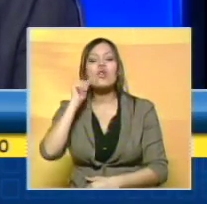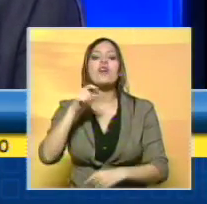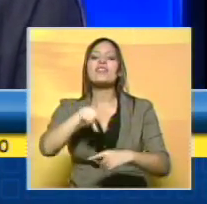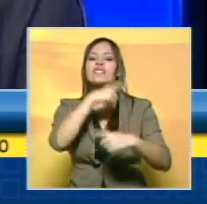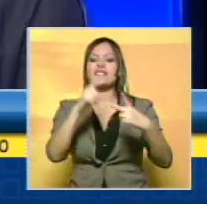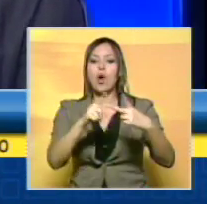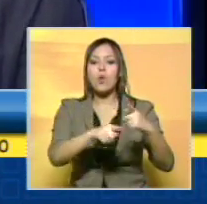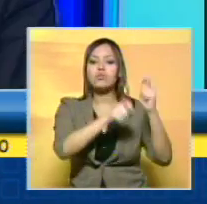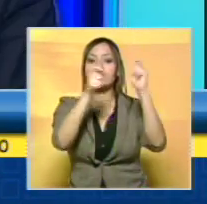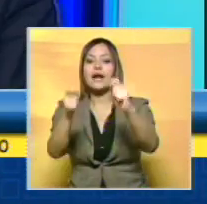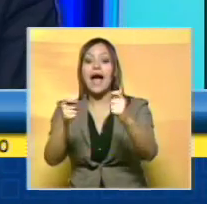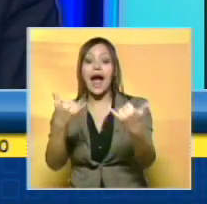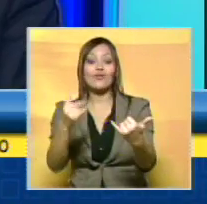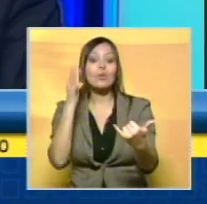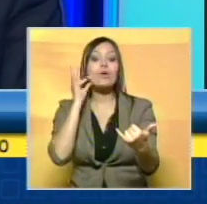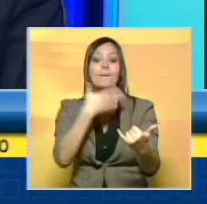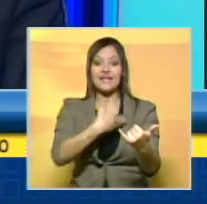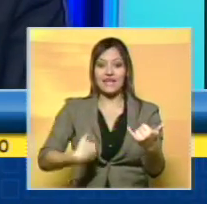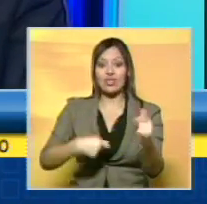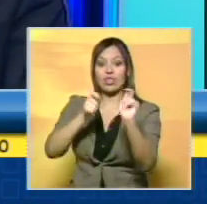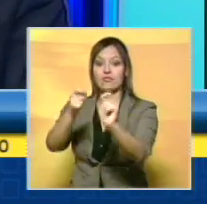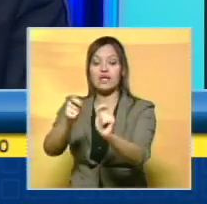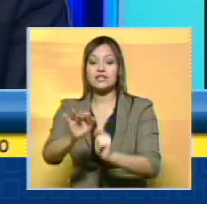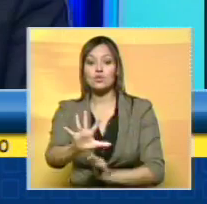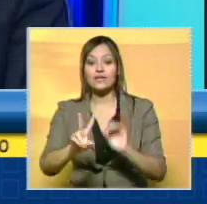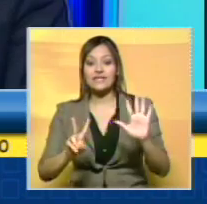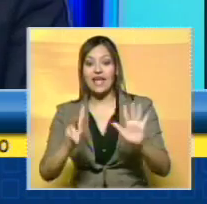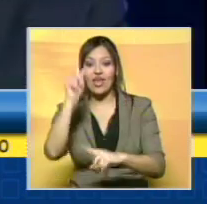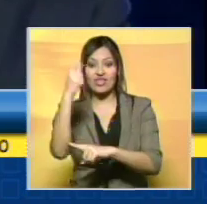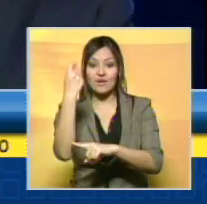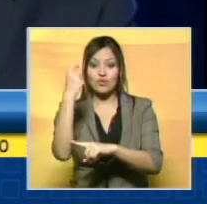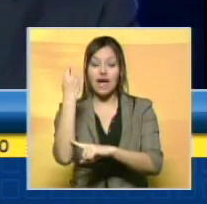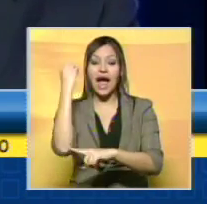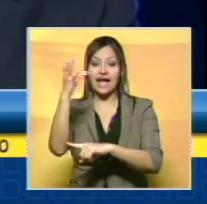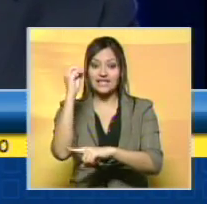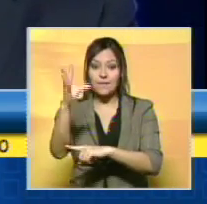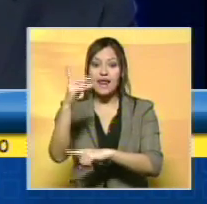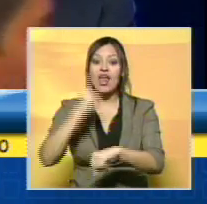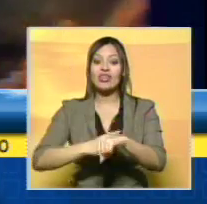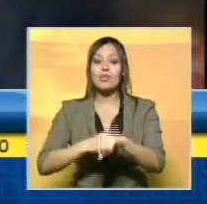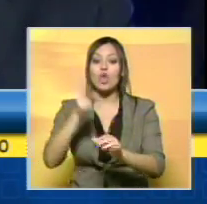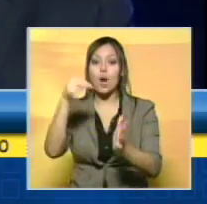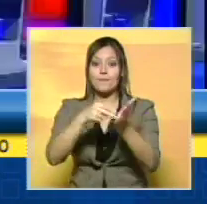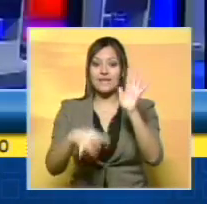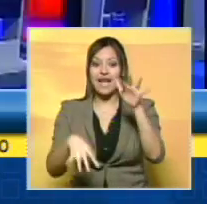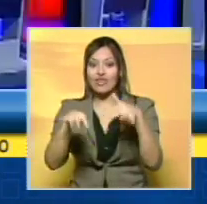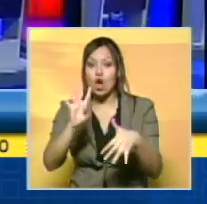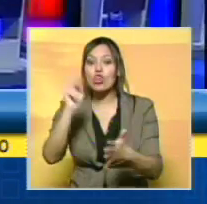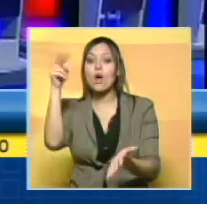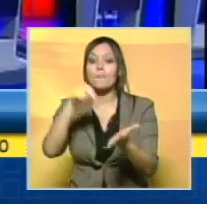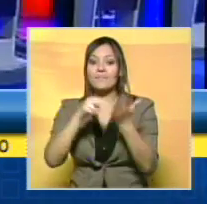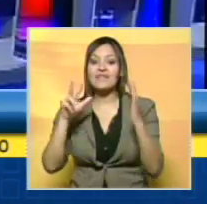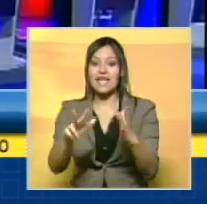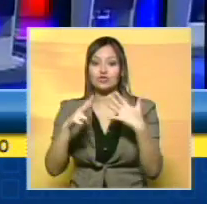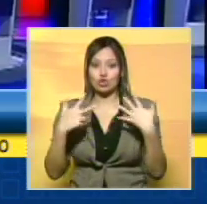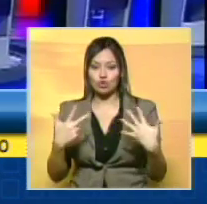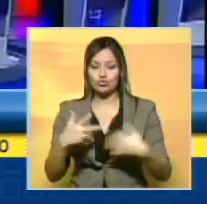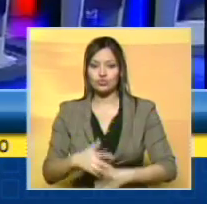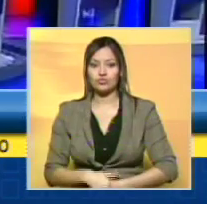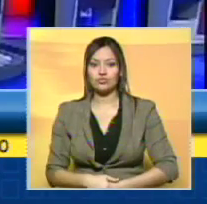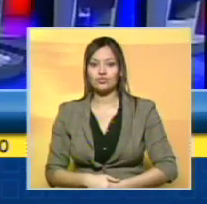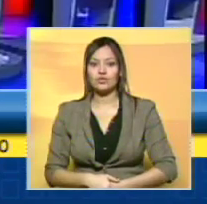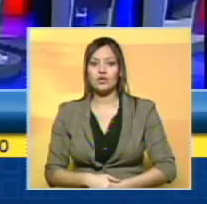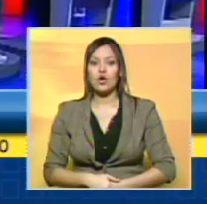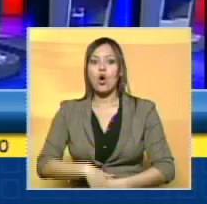de la presidenta Laura Chinchilla a los 57 diputados a la Asamblea para el periodo 2014-2018. Los